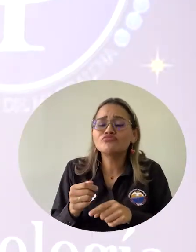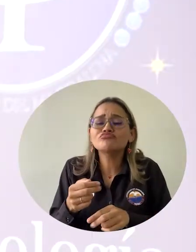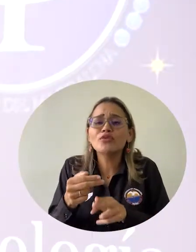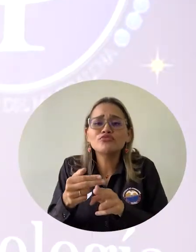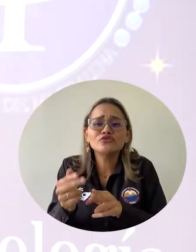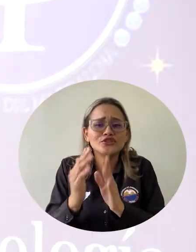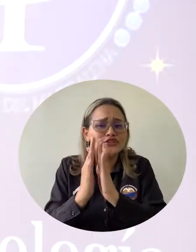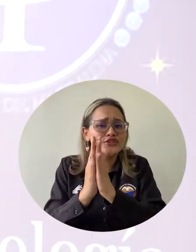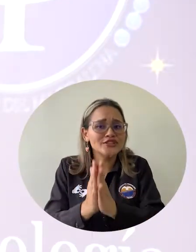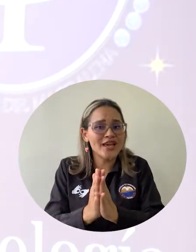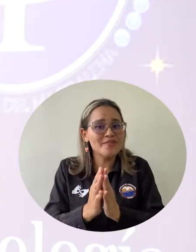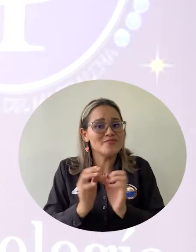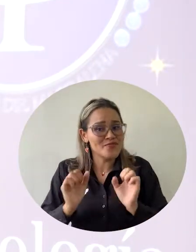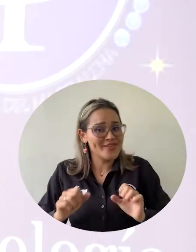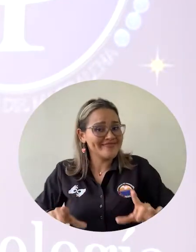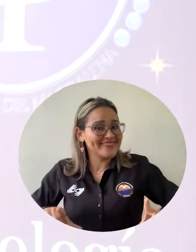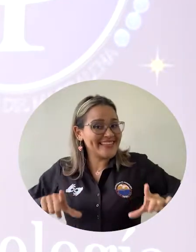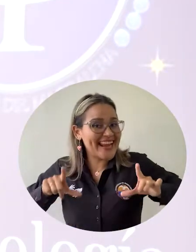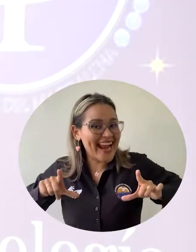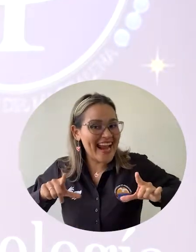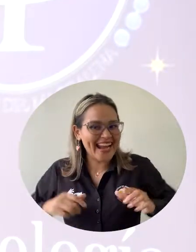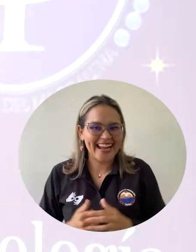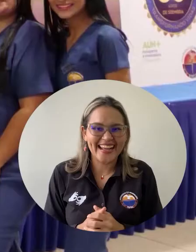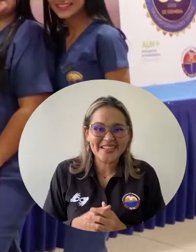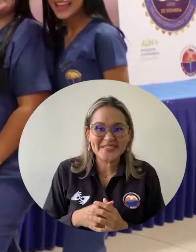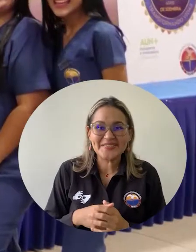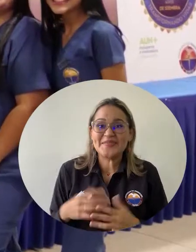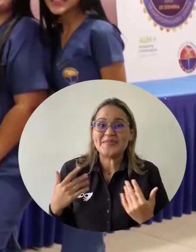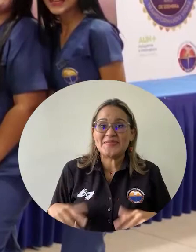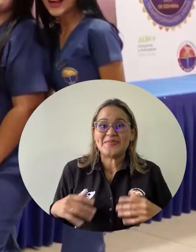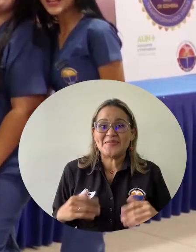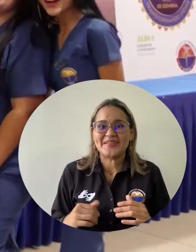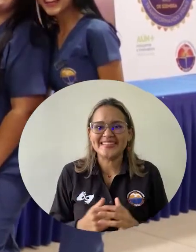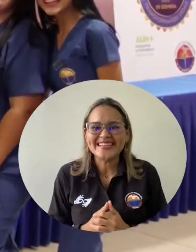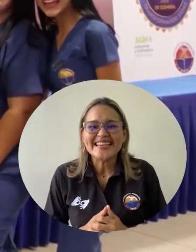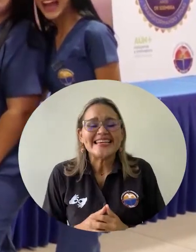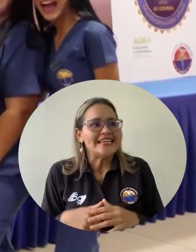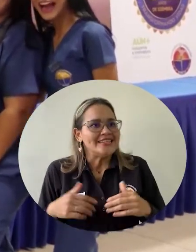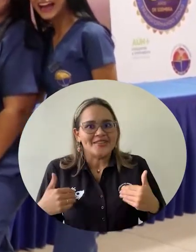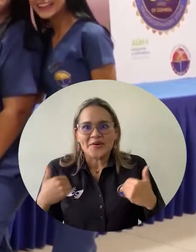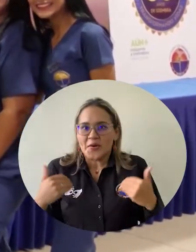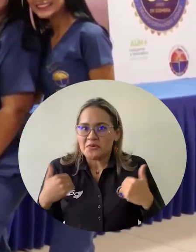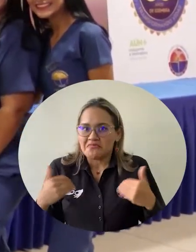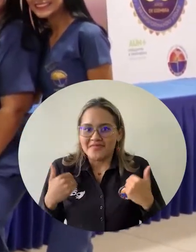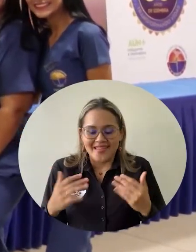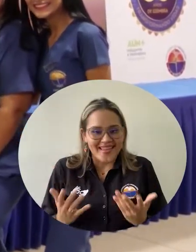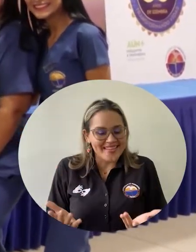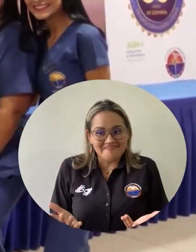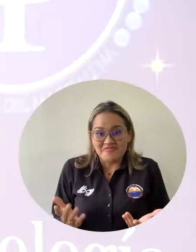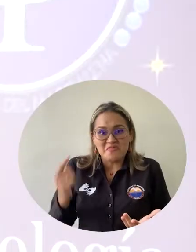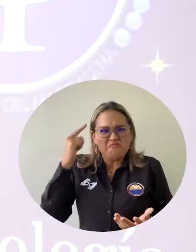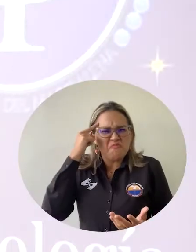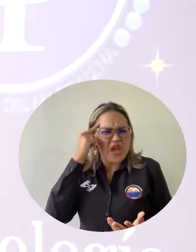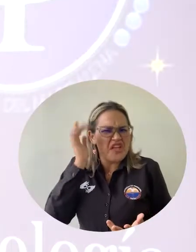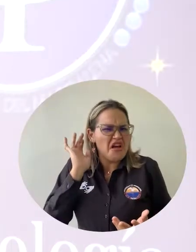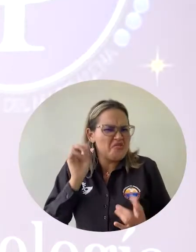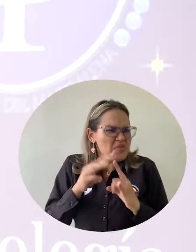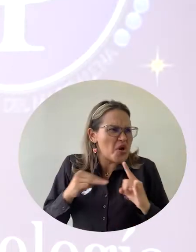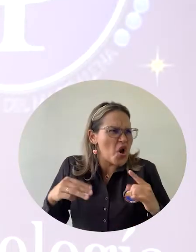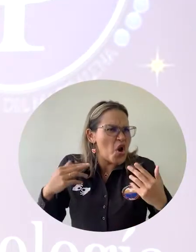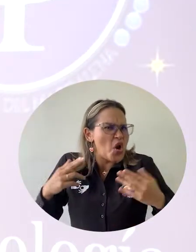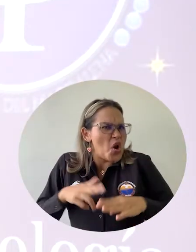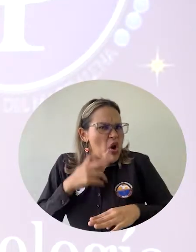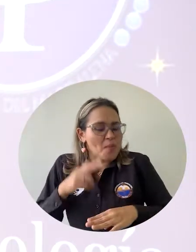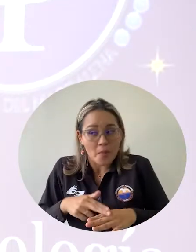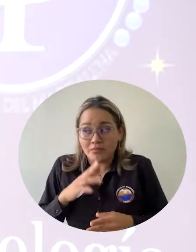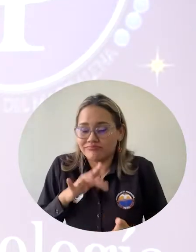el programa te acoge, la universidad te acoge de una manera espectacular que nunca lo imaginé así. Sé que los